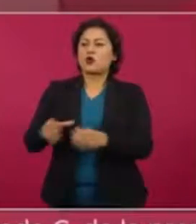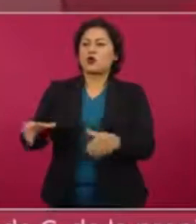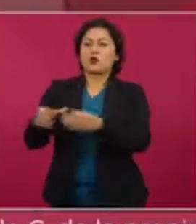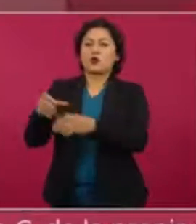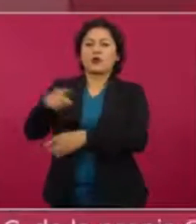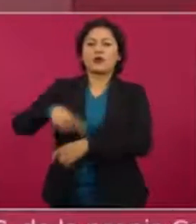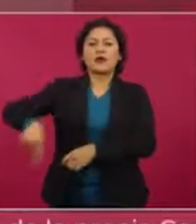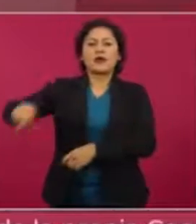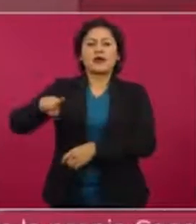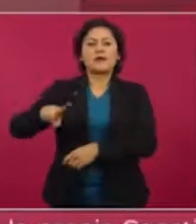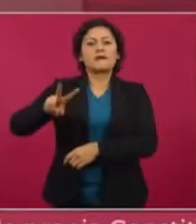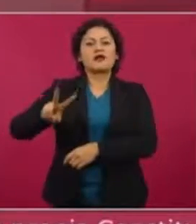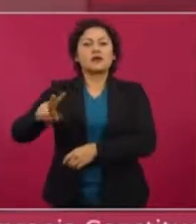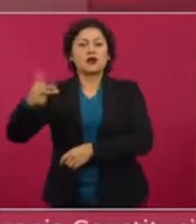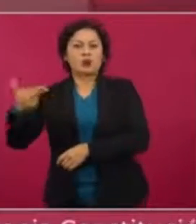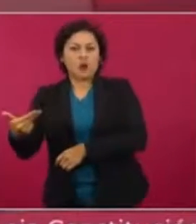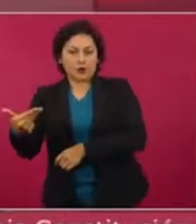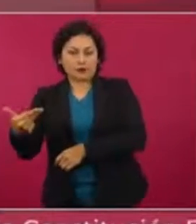Huerta.